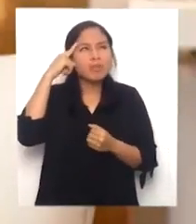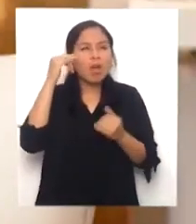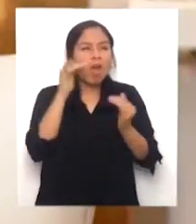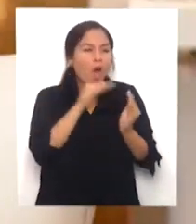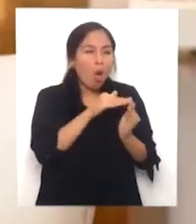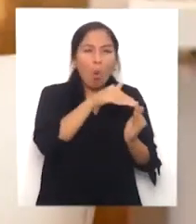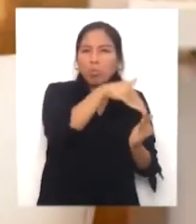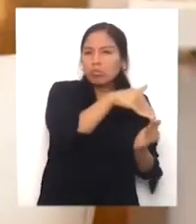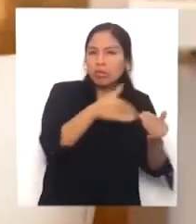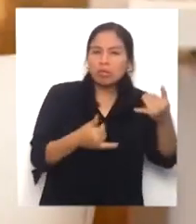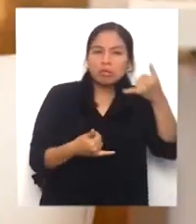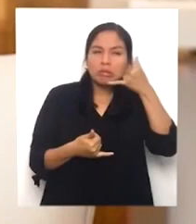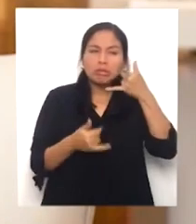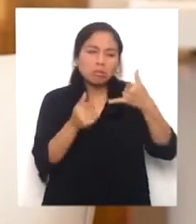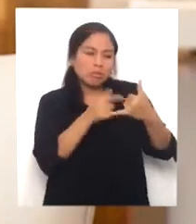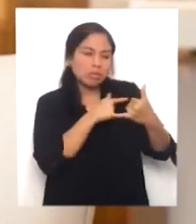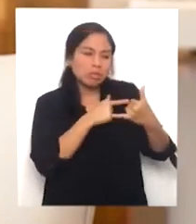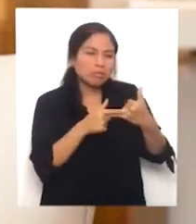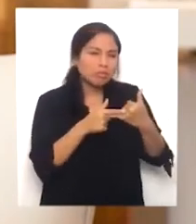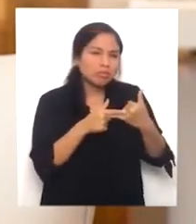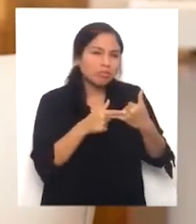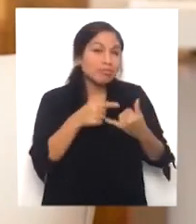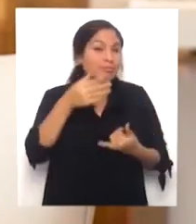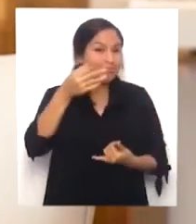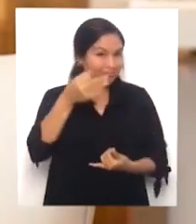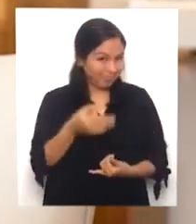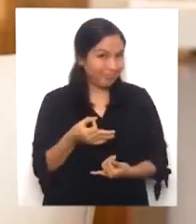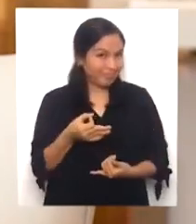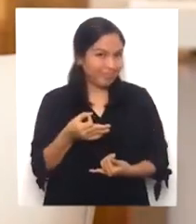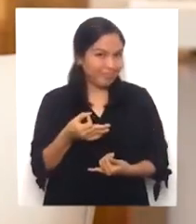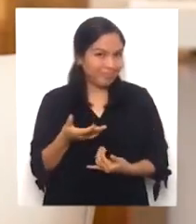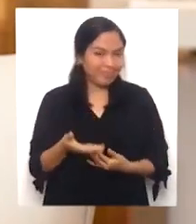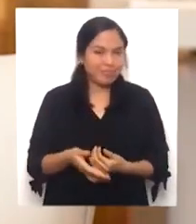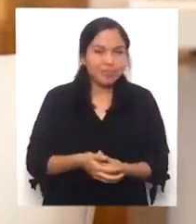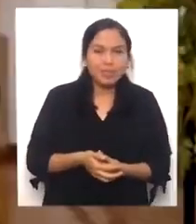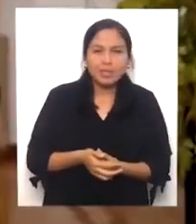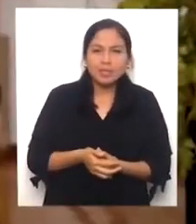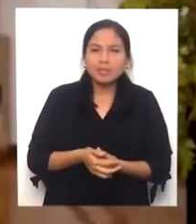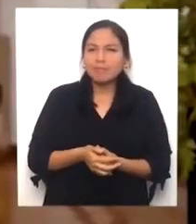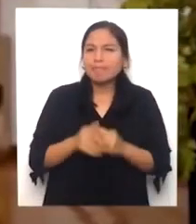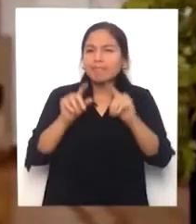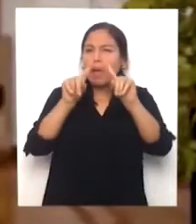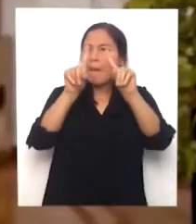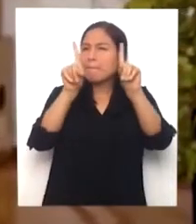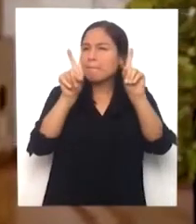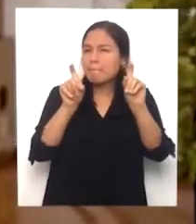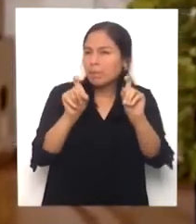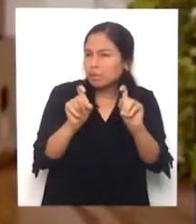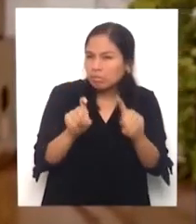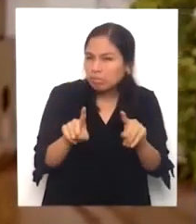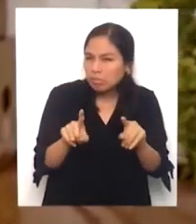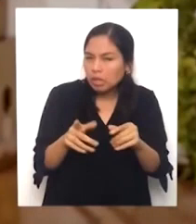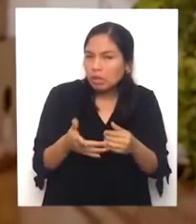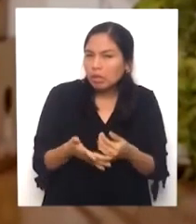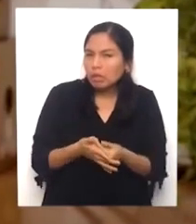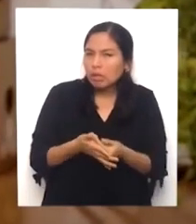con la computadora o con el celular. Adiviné, ¿verdad? Y ahora déjame preguntarte algo